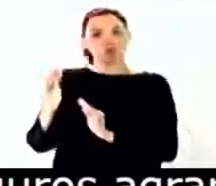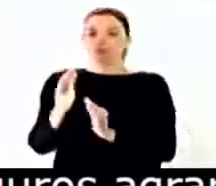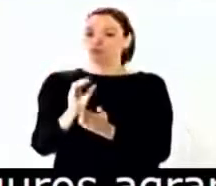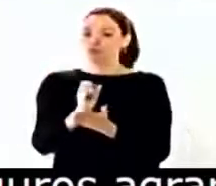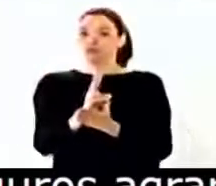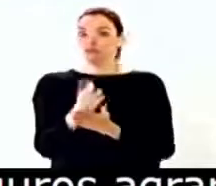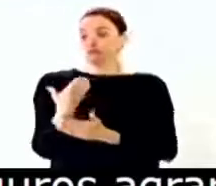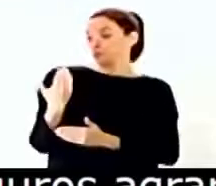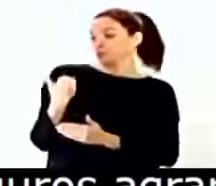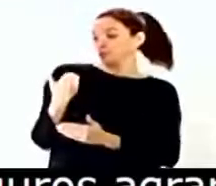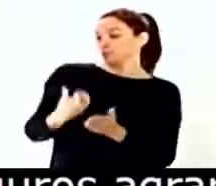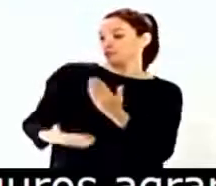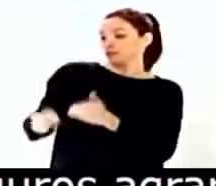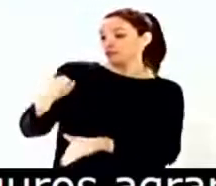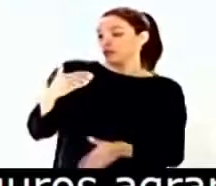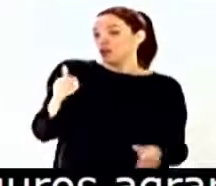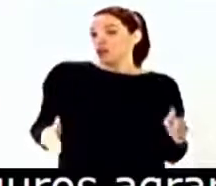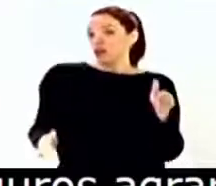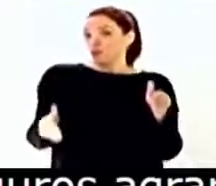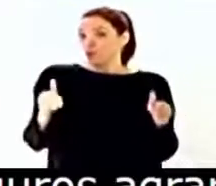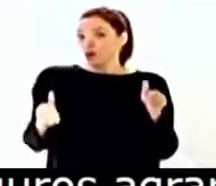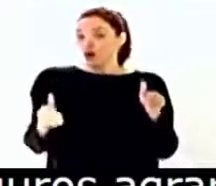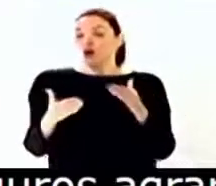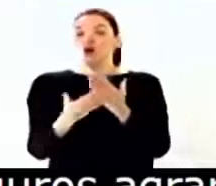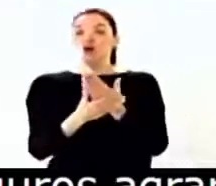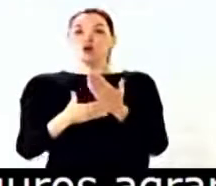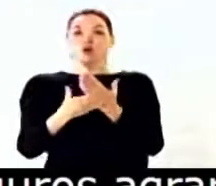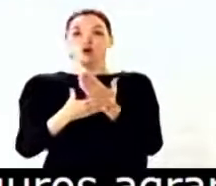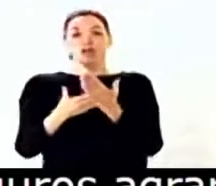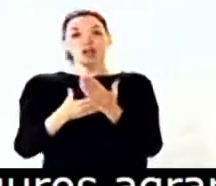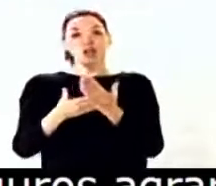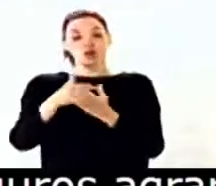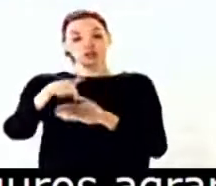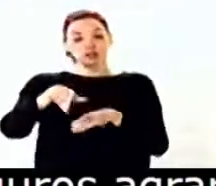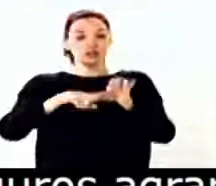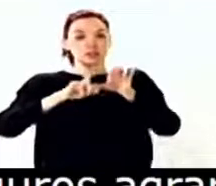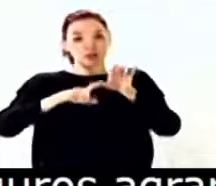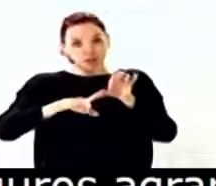un tiempo en el que el Gobierno de esta región